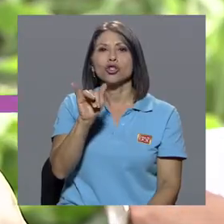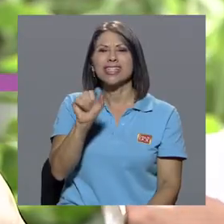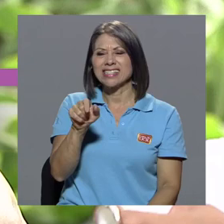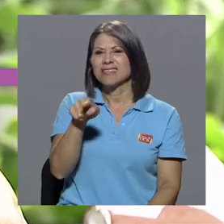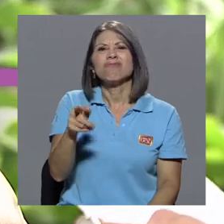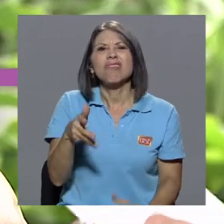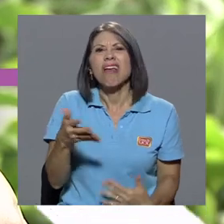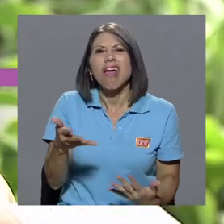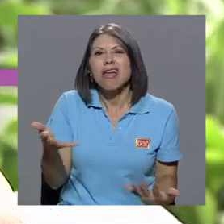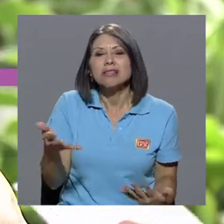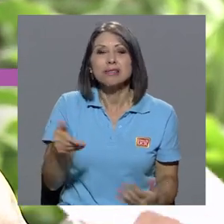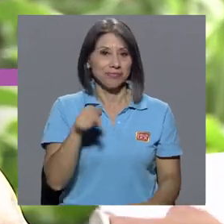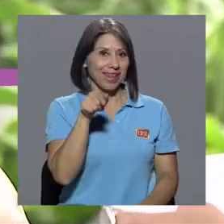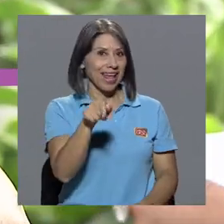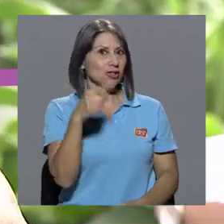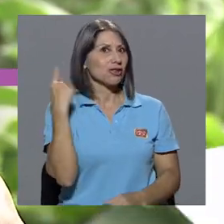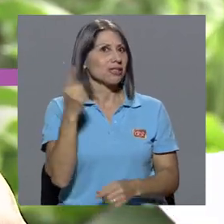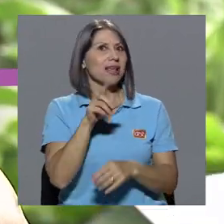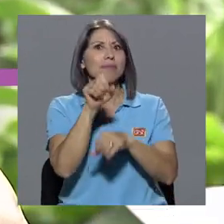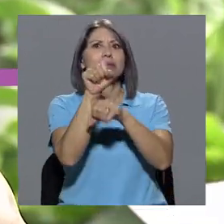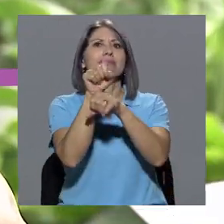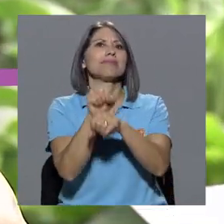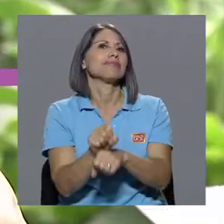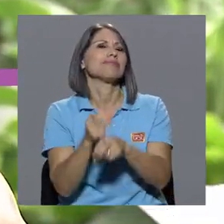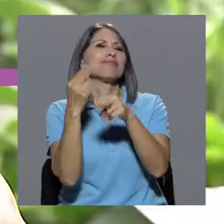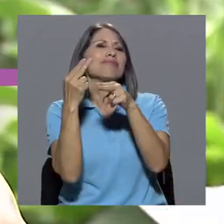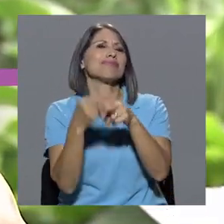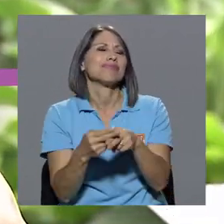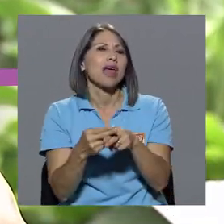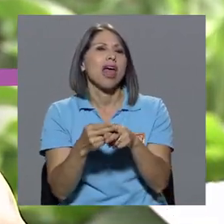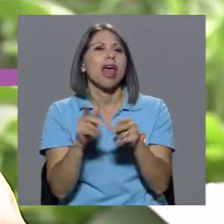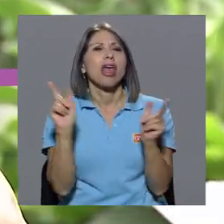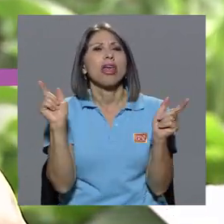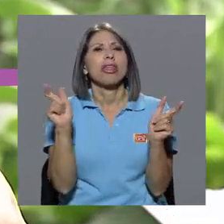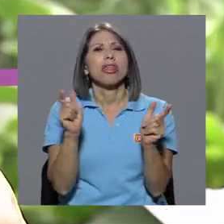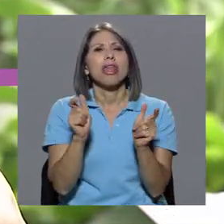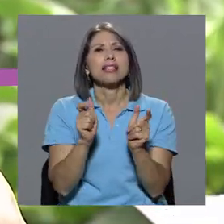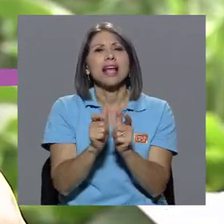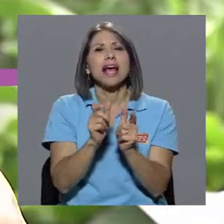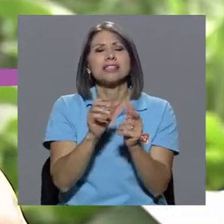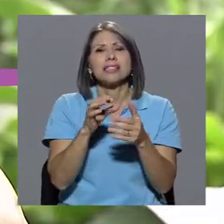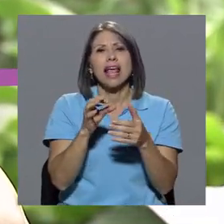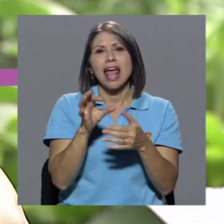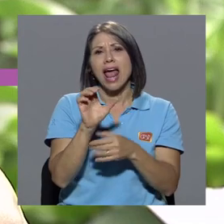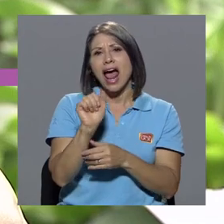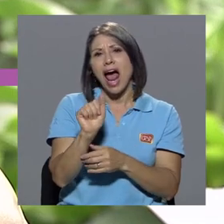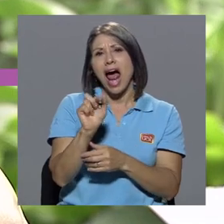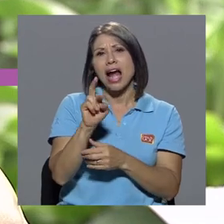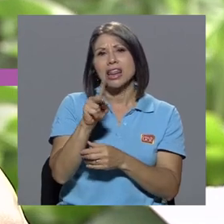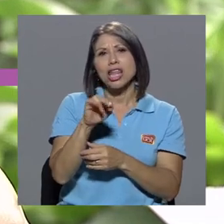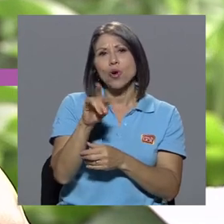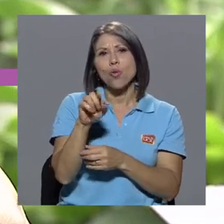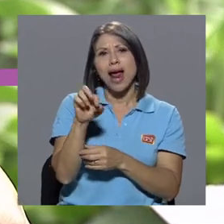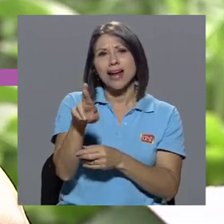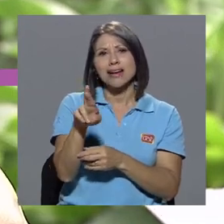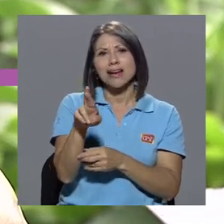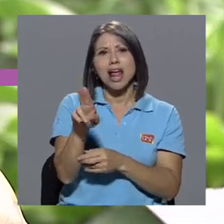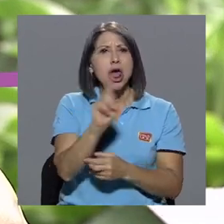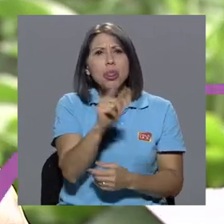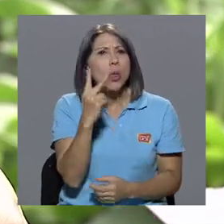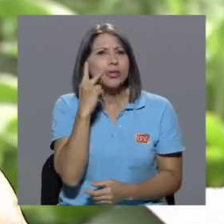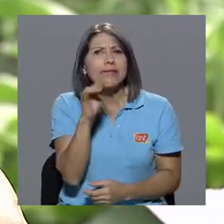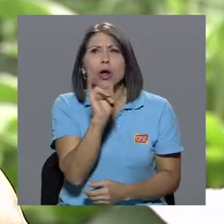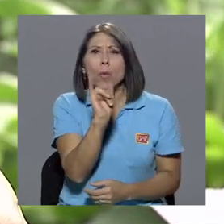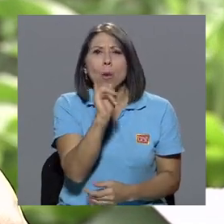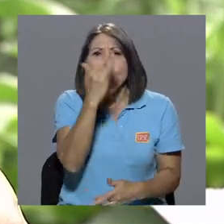Fabiola, la artrosis es comúnmente conocida como el desgaste articular, ¿verdad? En realidad no se concibe como una